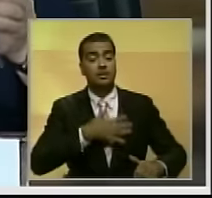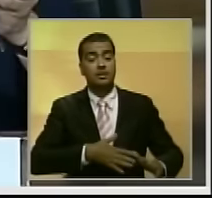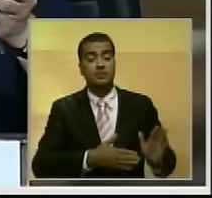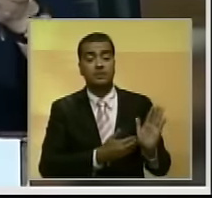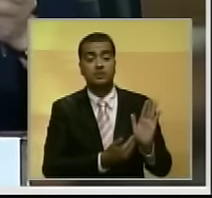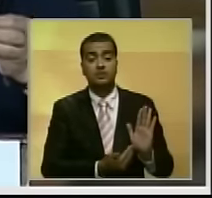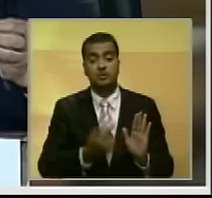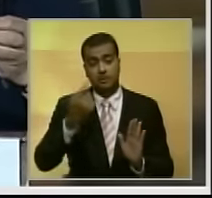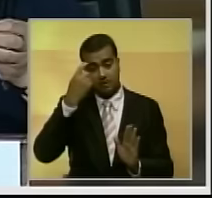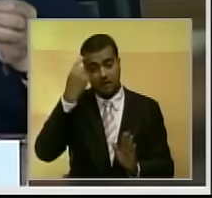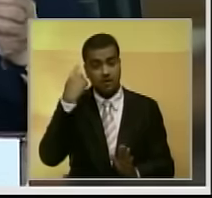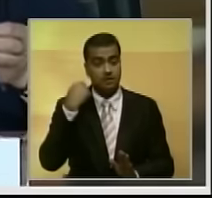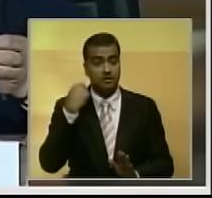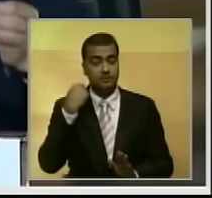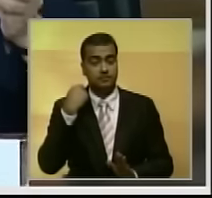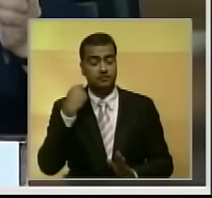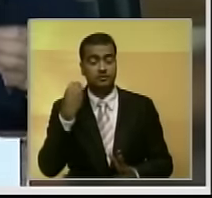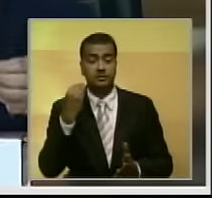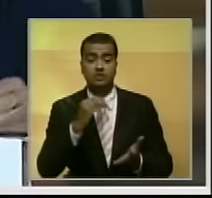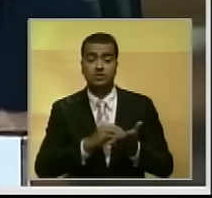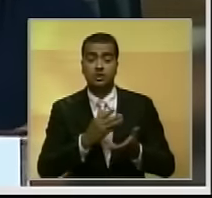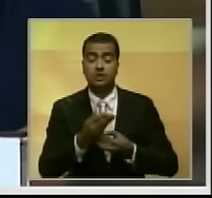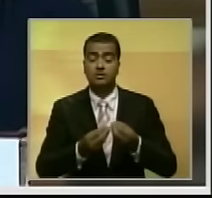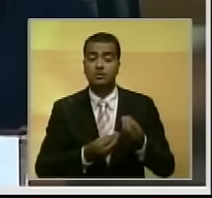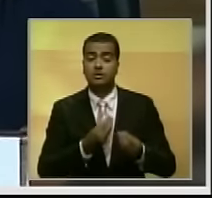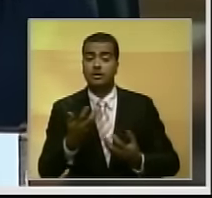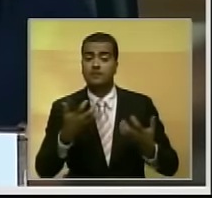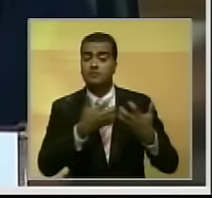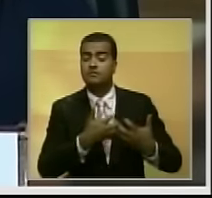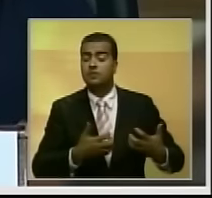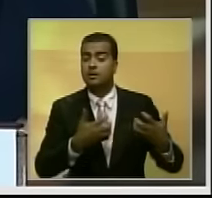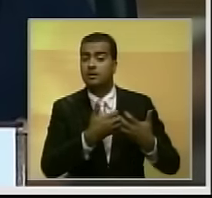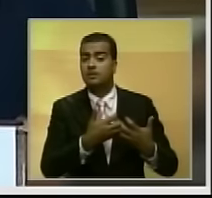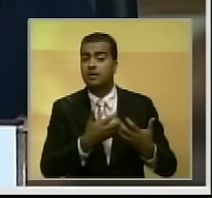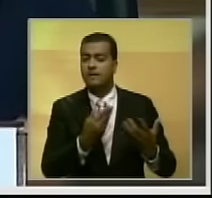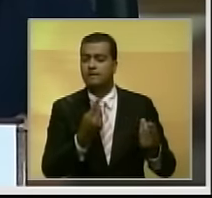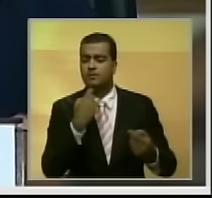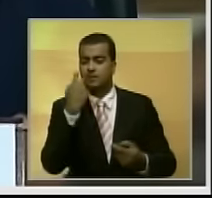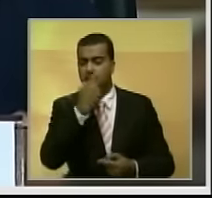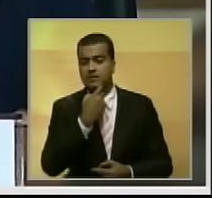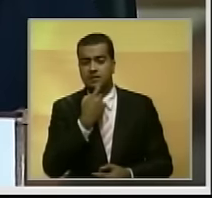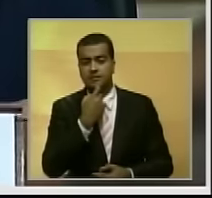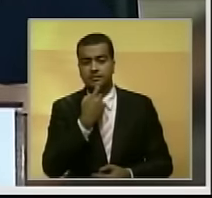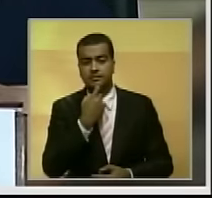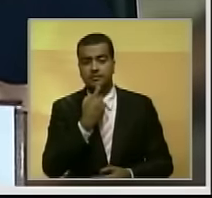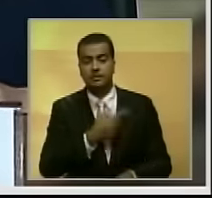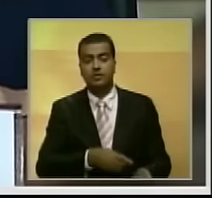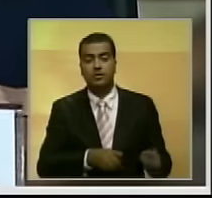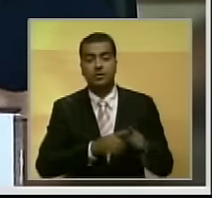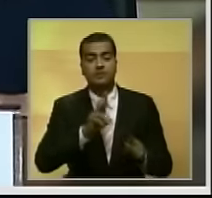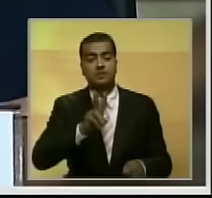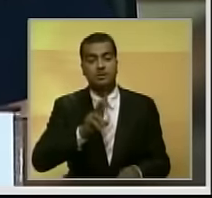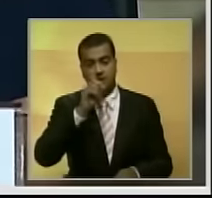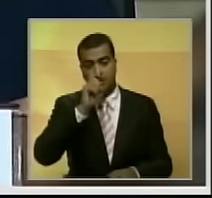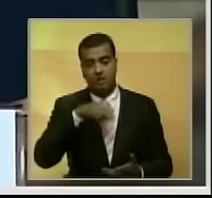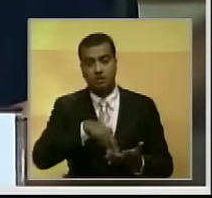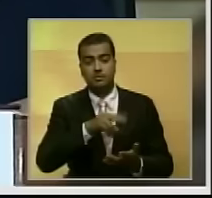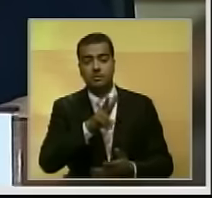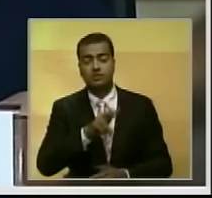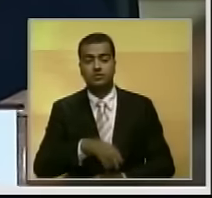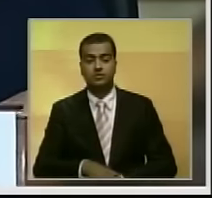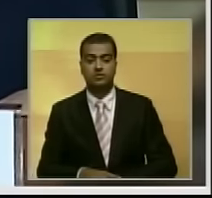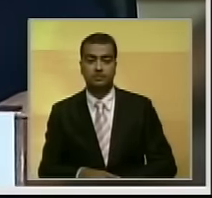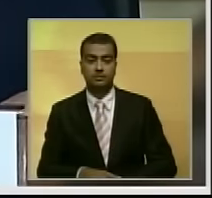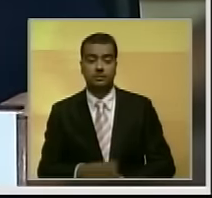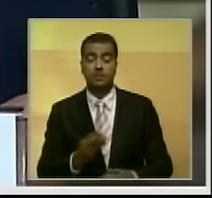contemplada para el día de ayer, reeditando acciones violentas muy similares a las ocurridas en Venezuela en el año 2002